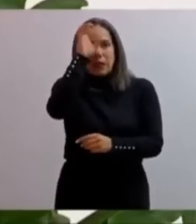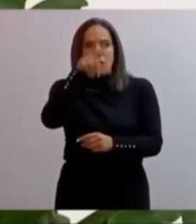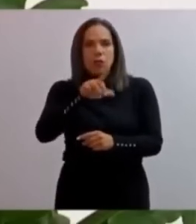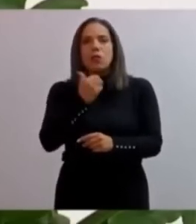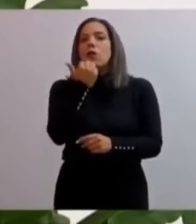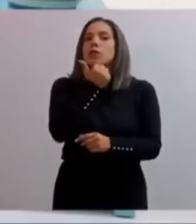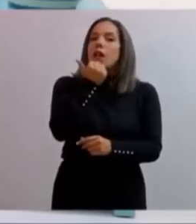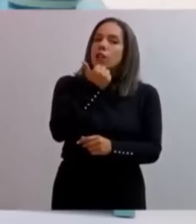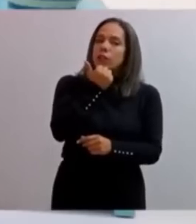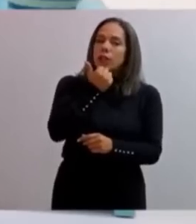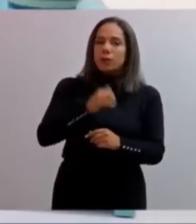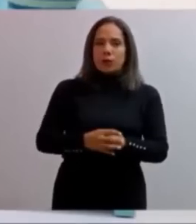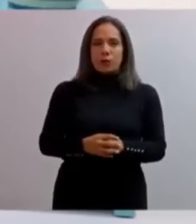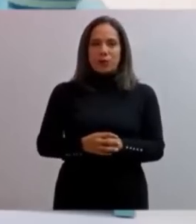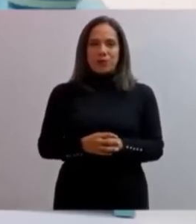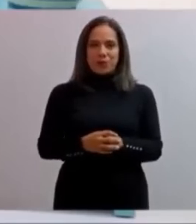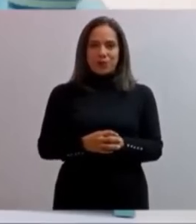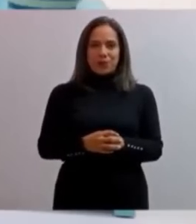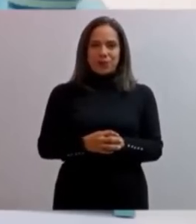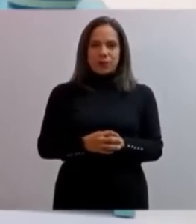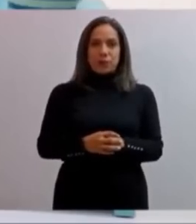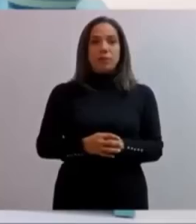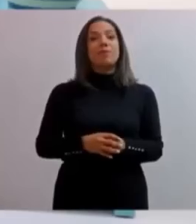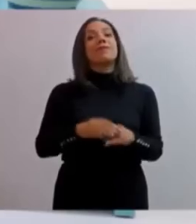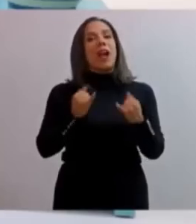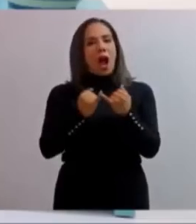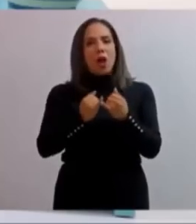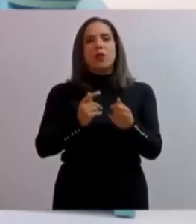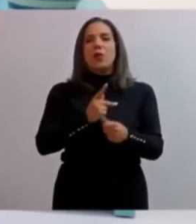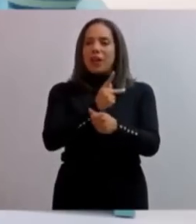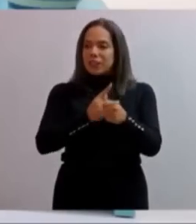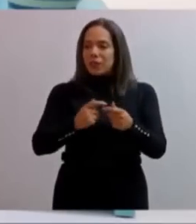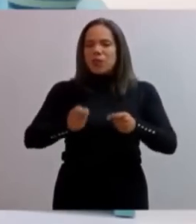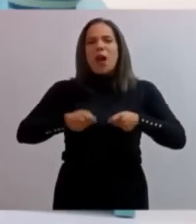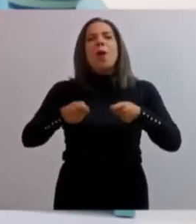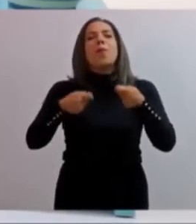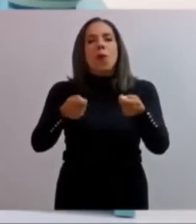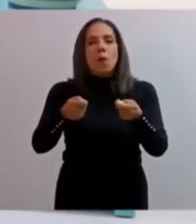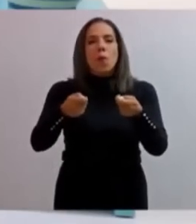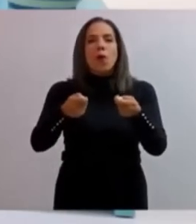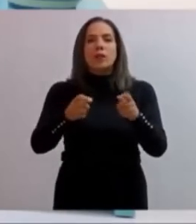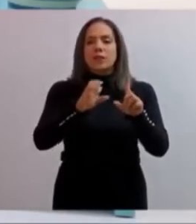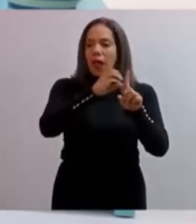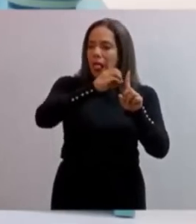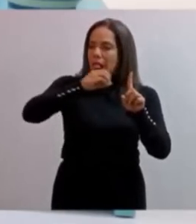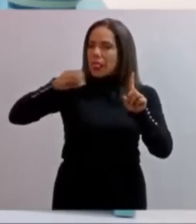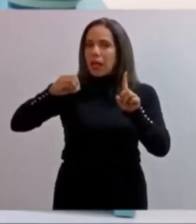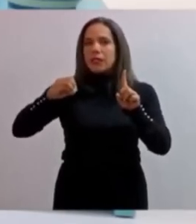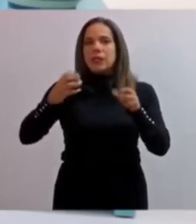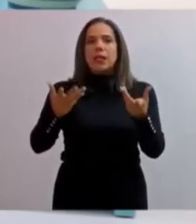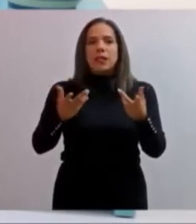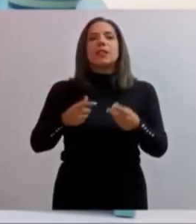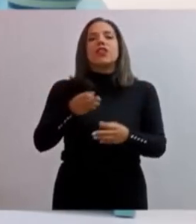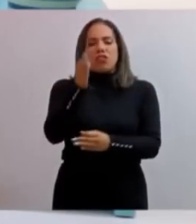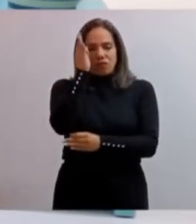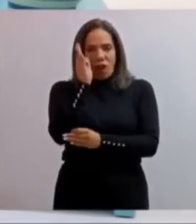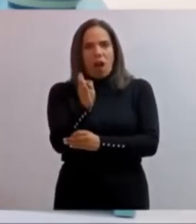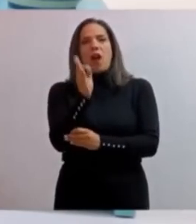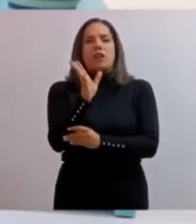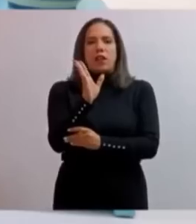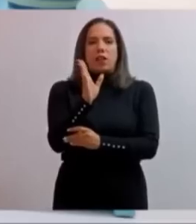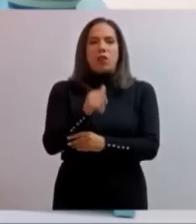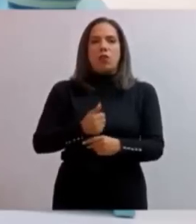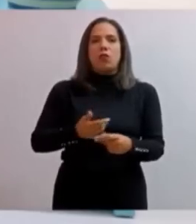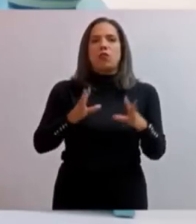los estudiantes. Asimismo, contamos con una propuesta curricular que reconoce la autonomía profesional de las maestras y